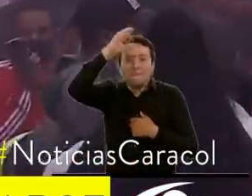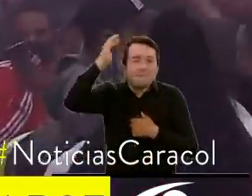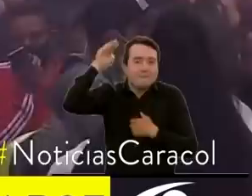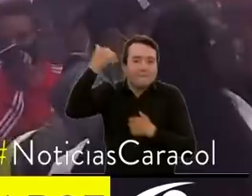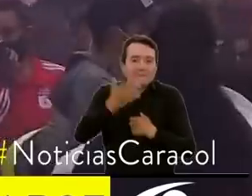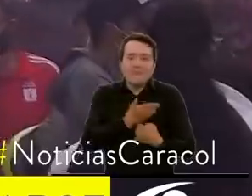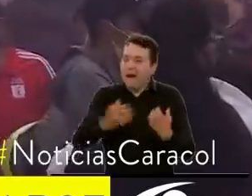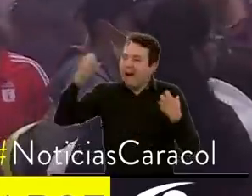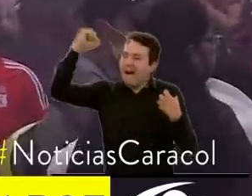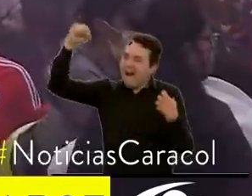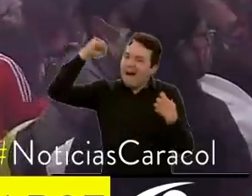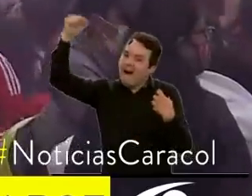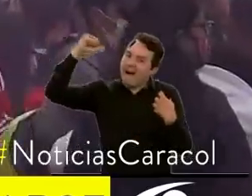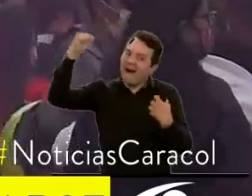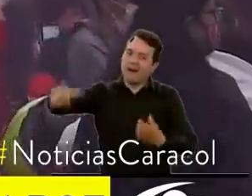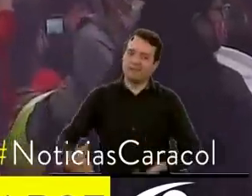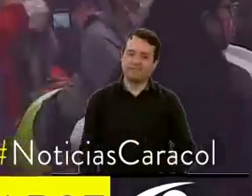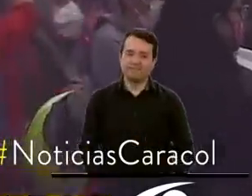y fuera de control.